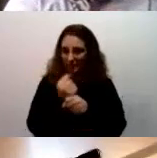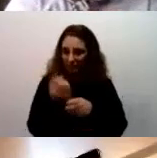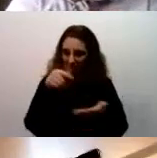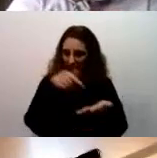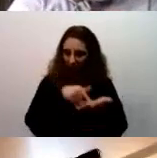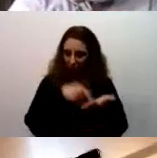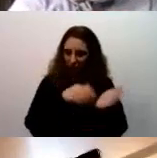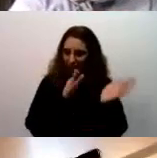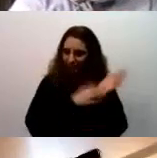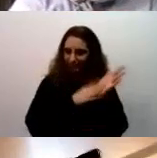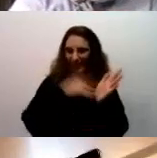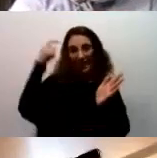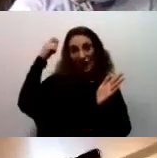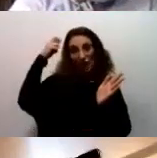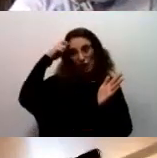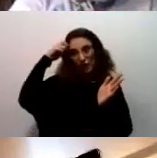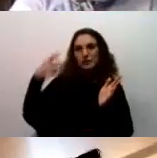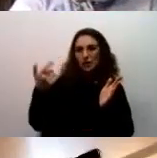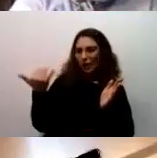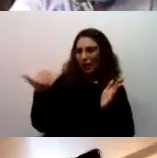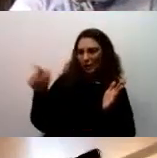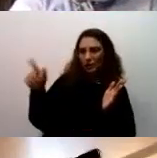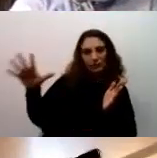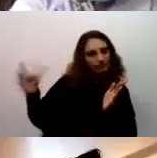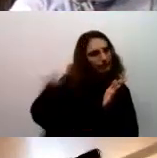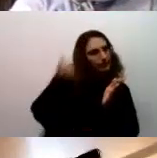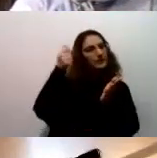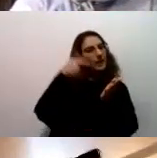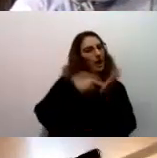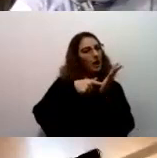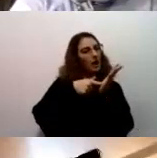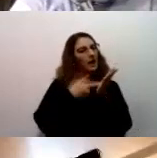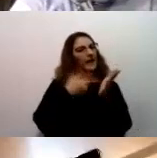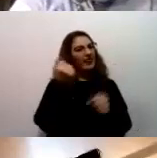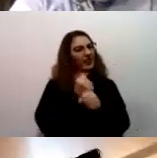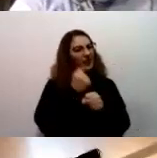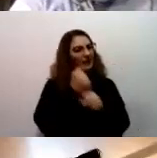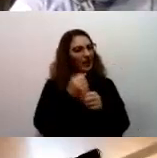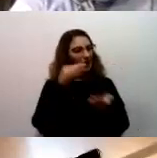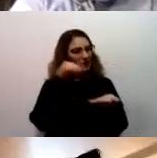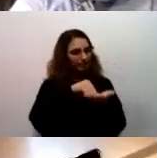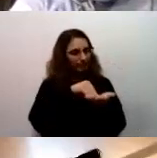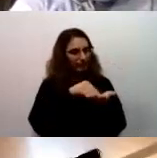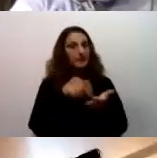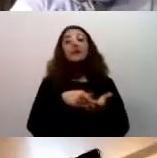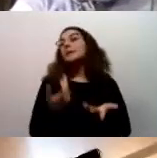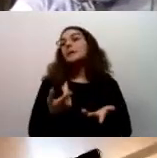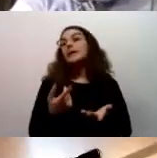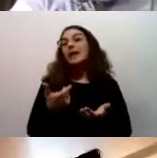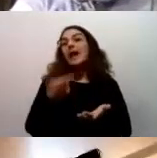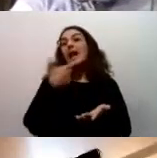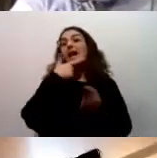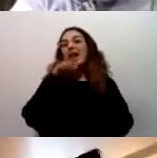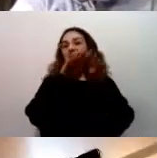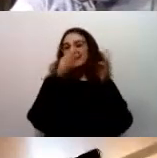y que tomen carácter legislativo, como es el Senado y la Cámara de Diputados